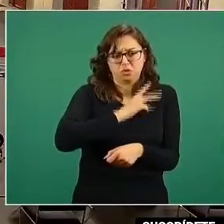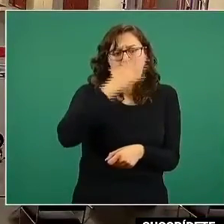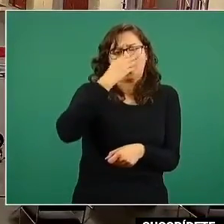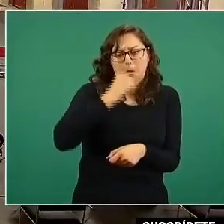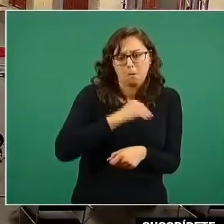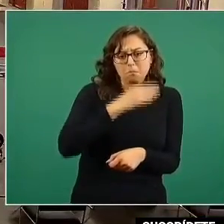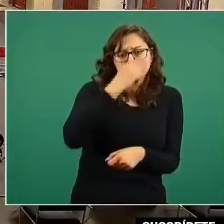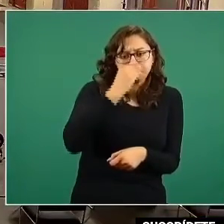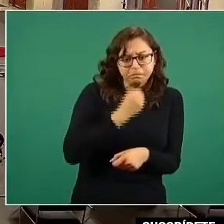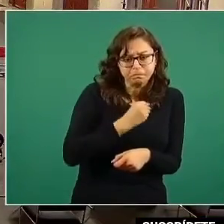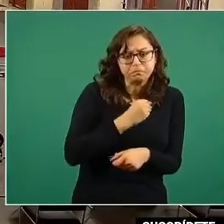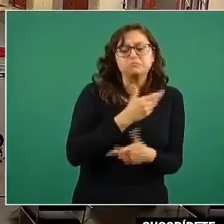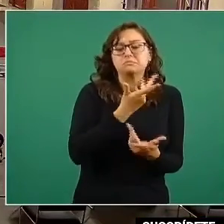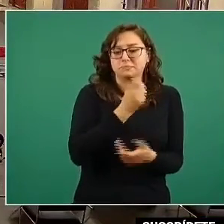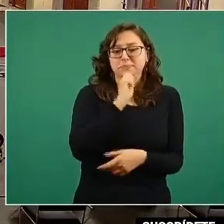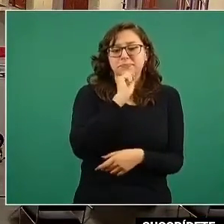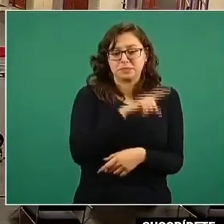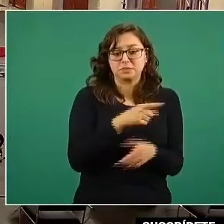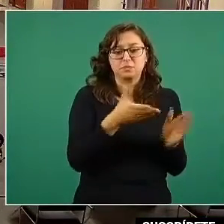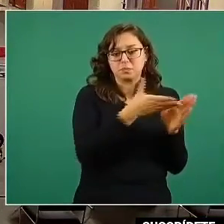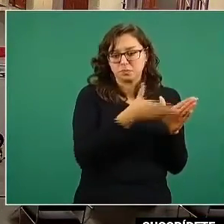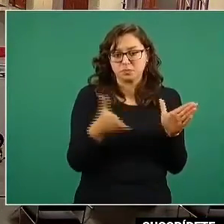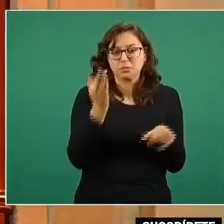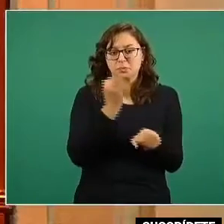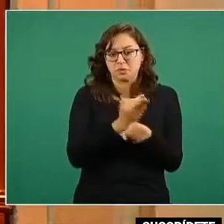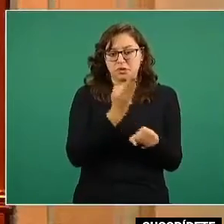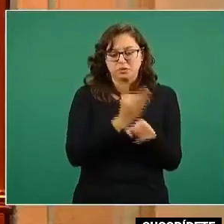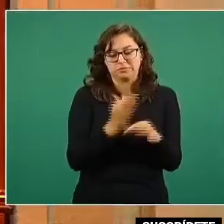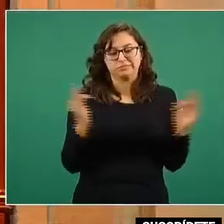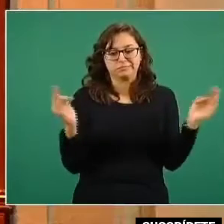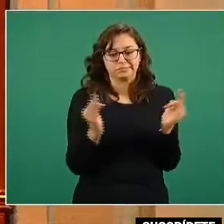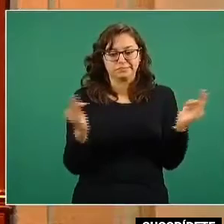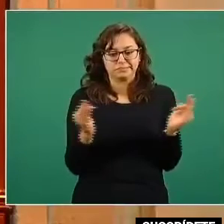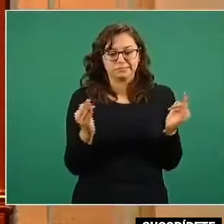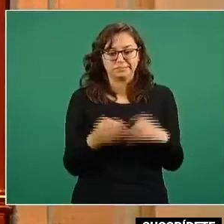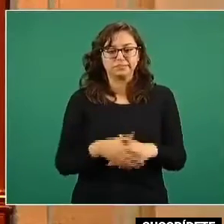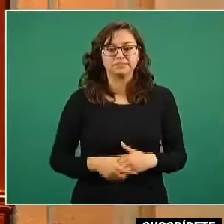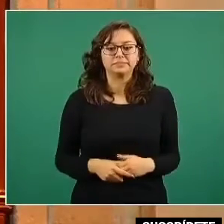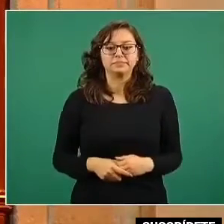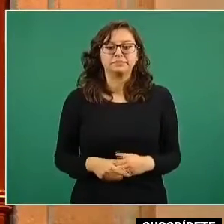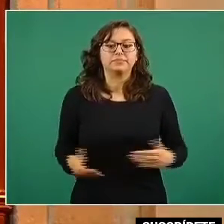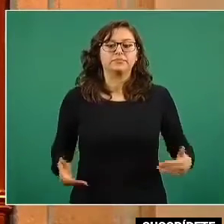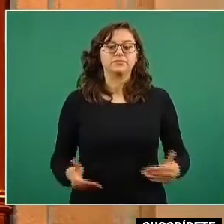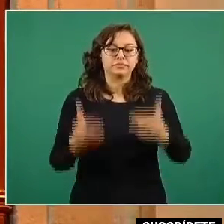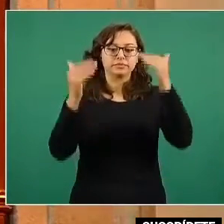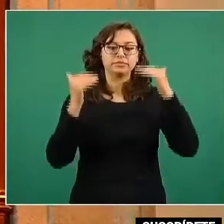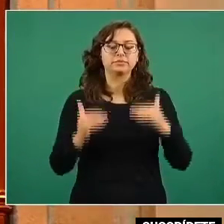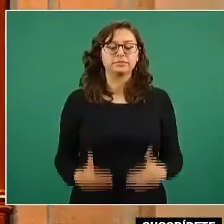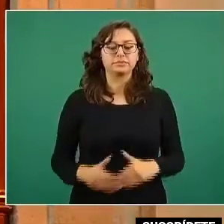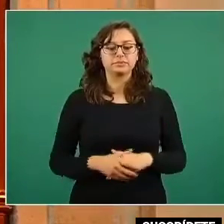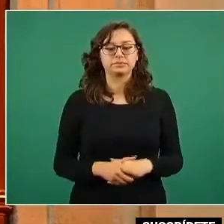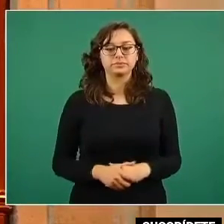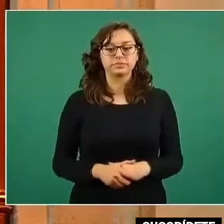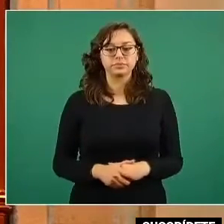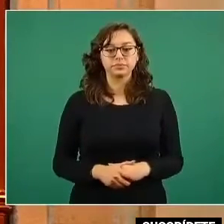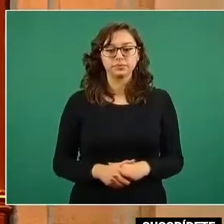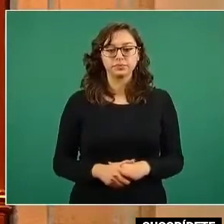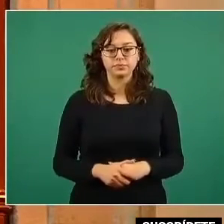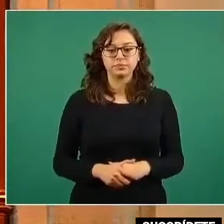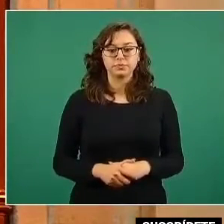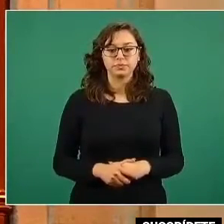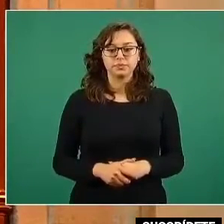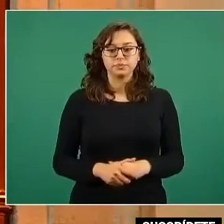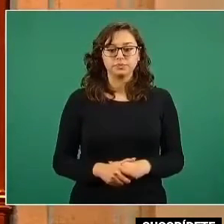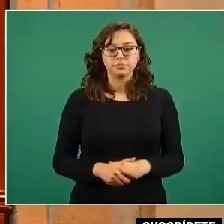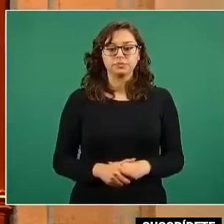respiratorios que también son propios de la temporada invernal. Veamos la siguiente diapositiva. Aquí